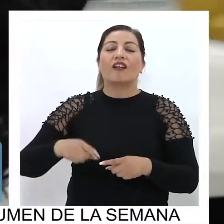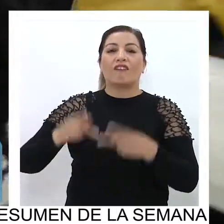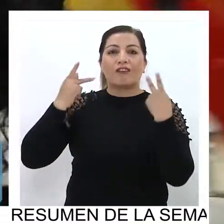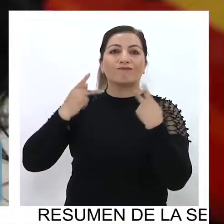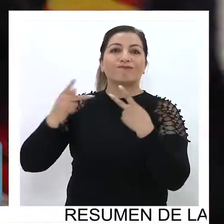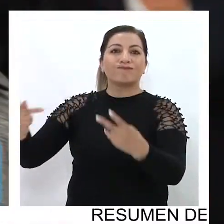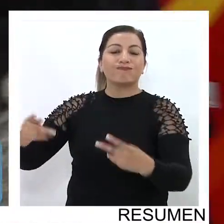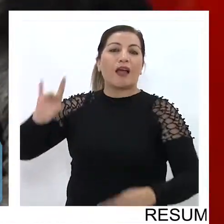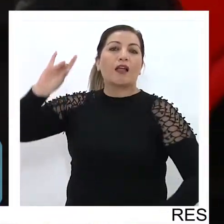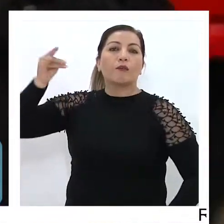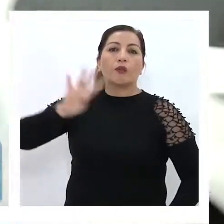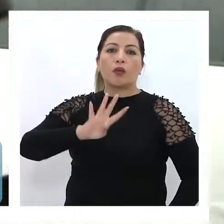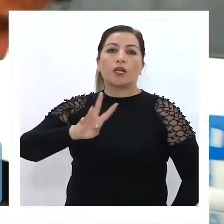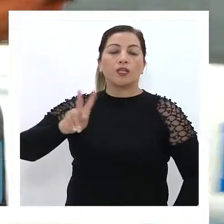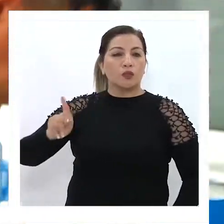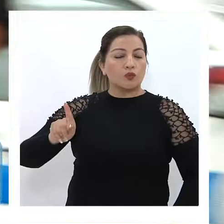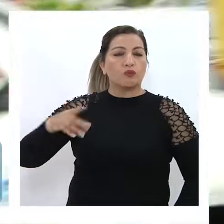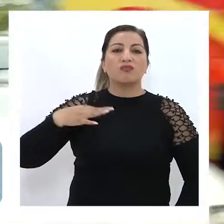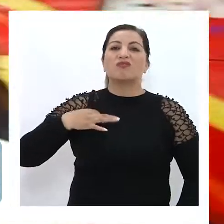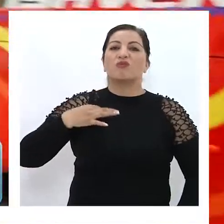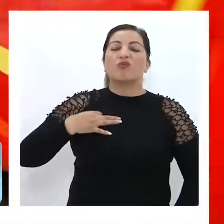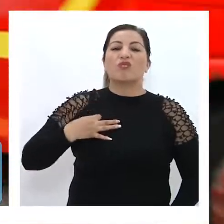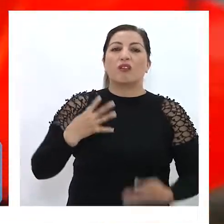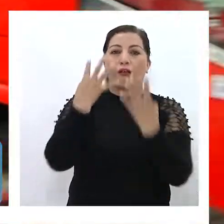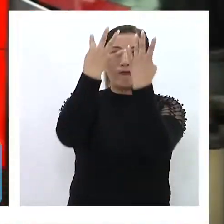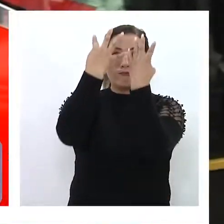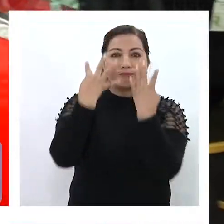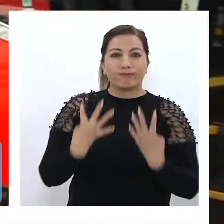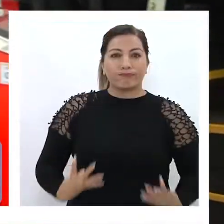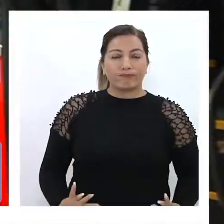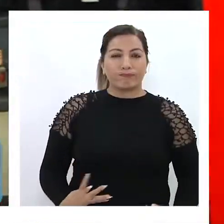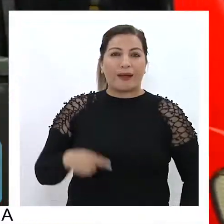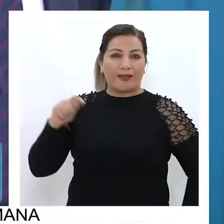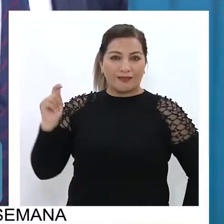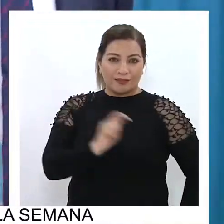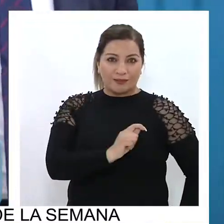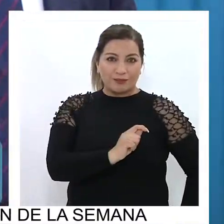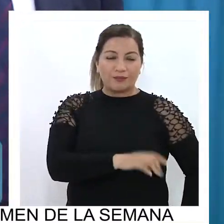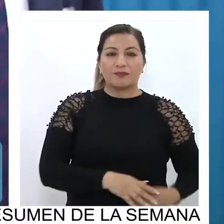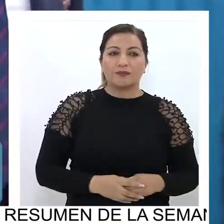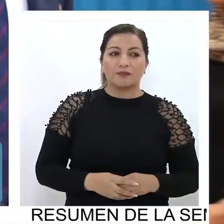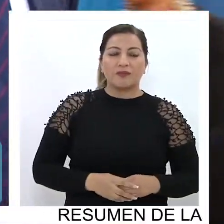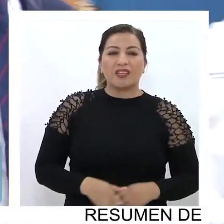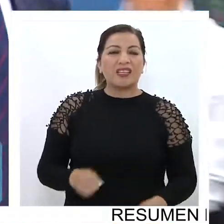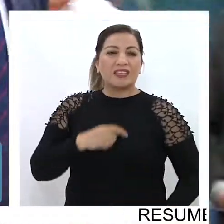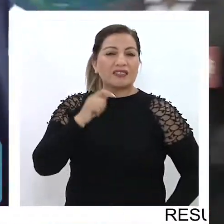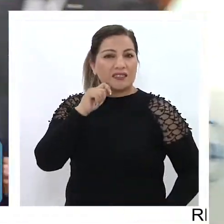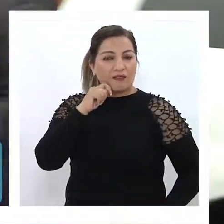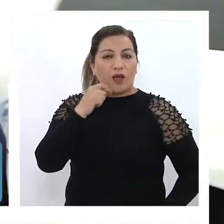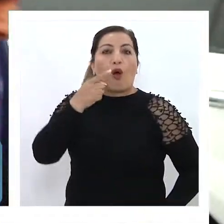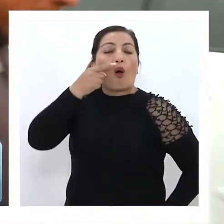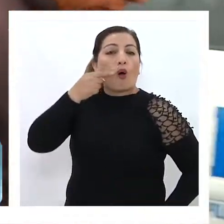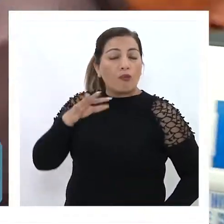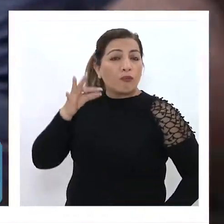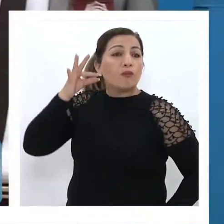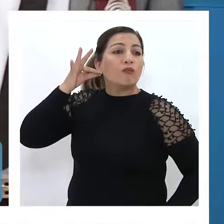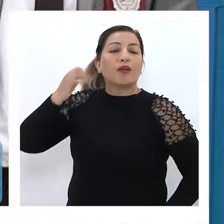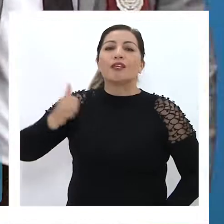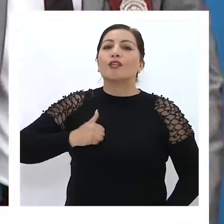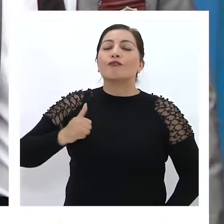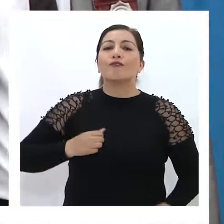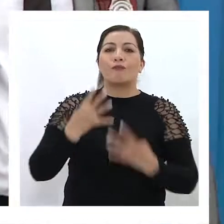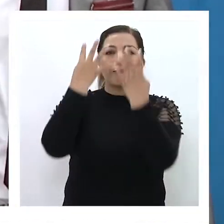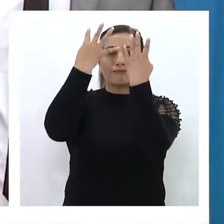41 ciudadanos que se encontraban recluidos en cárceles de la región de Tarapacá. Se trata de hombres y mujeres que